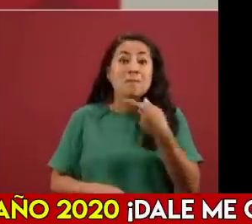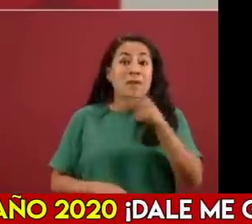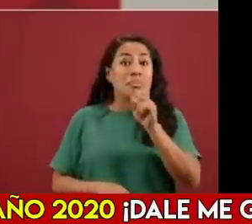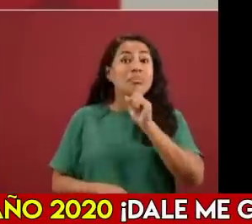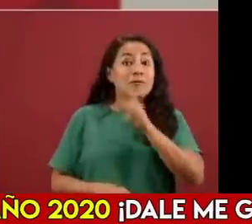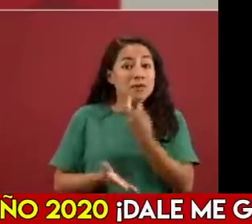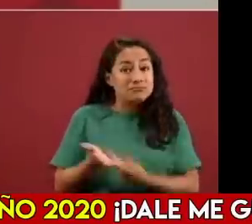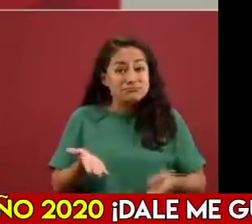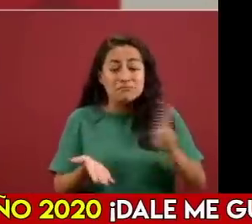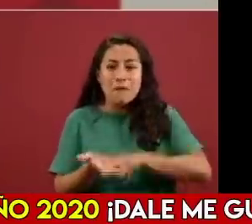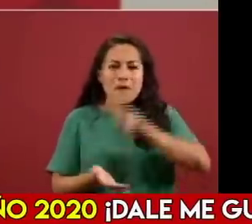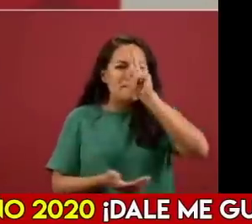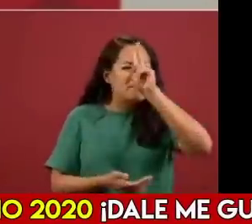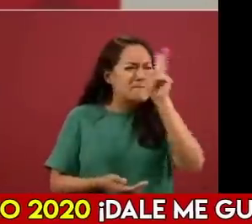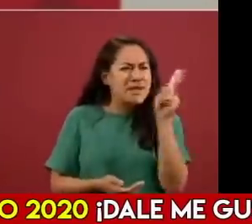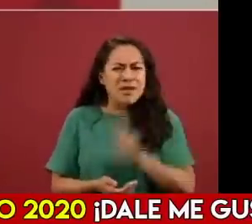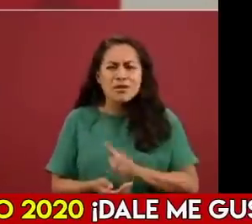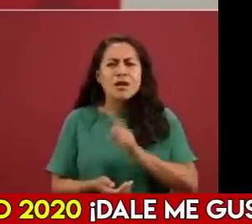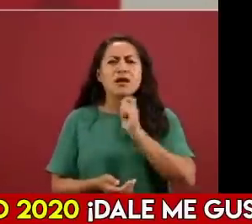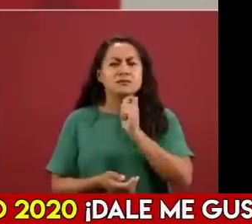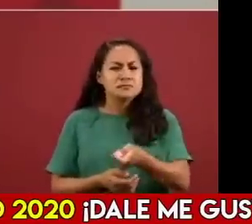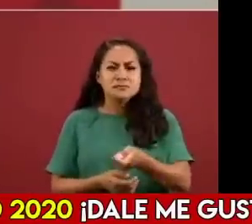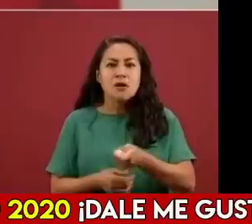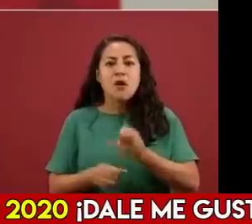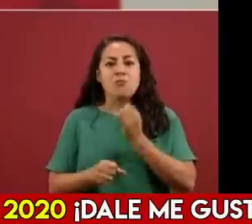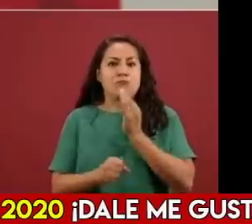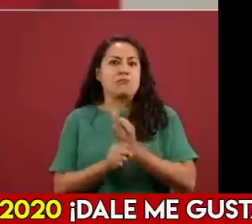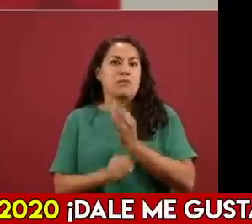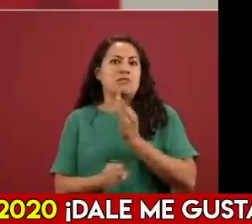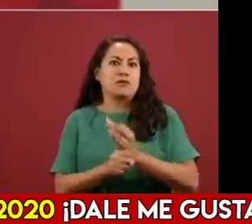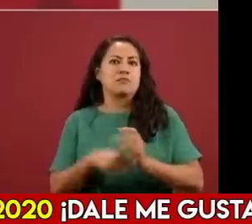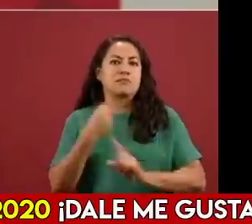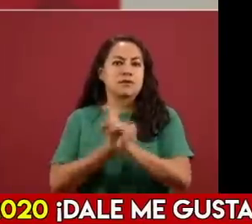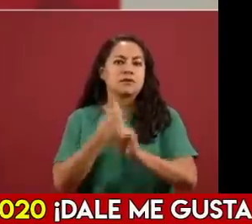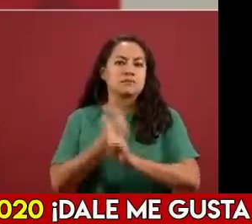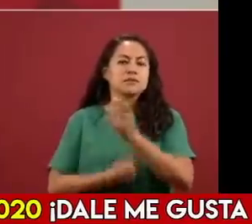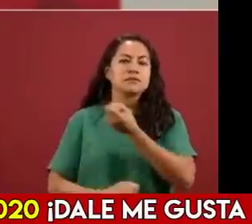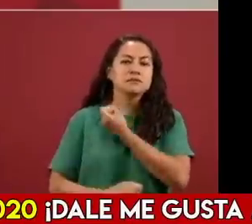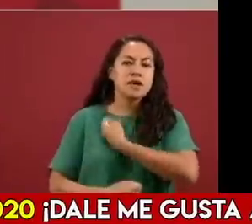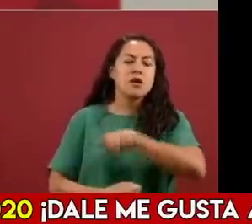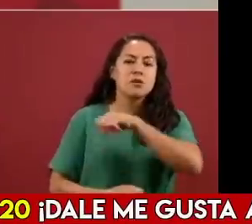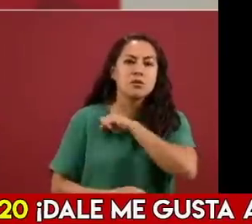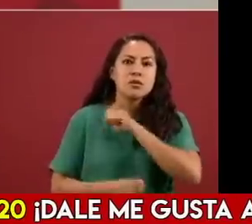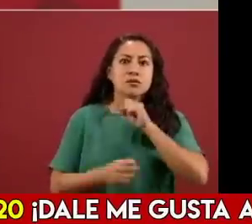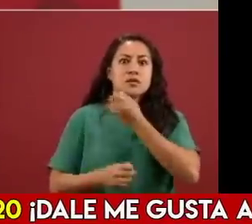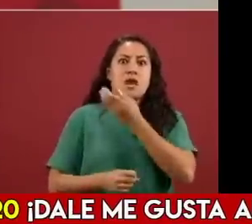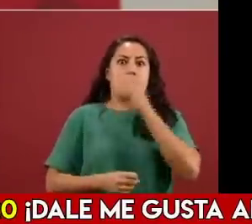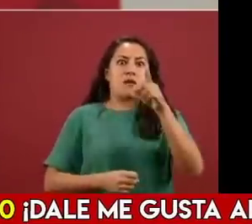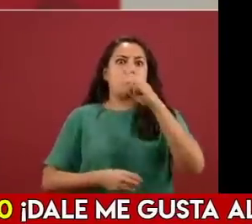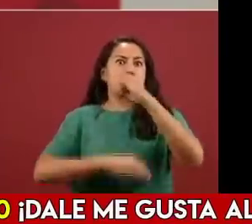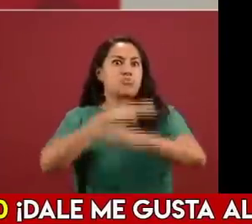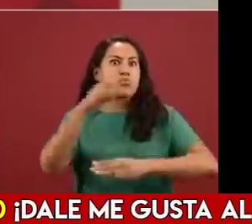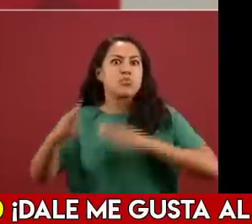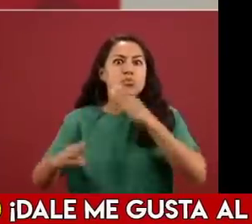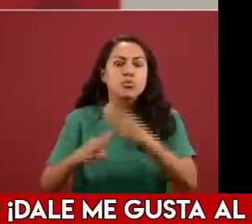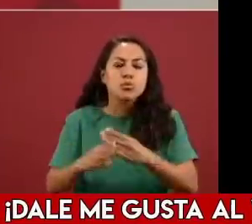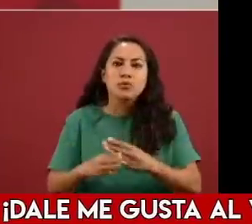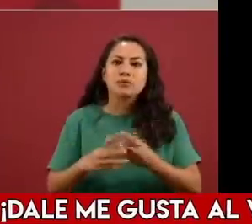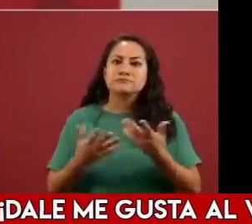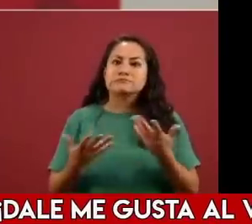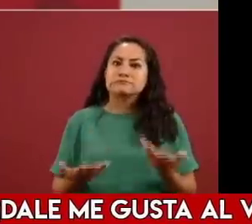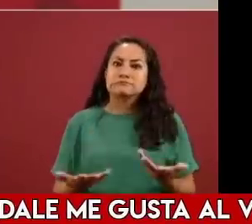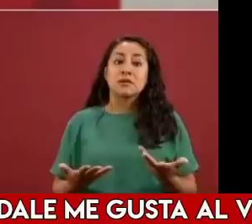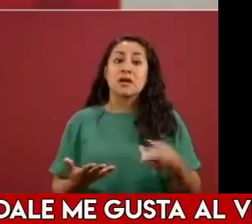grave problema de salud que estamos enfrentando en todo el mundo con esta pandemia y que precisamente las personas